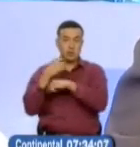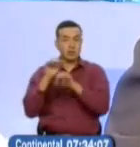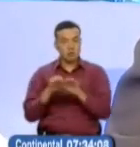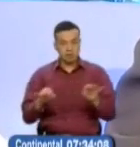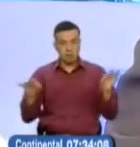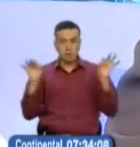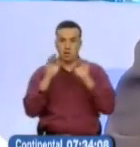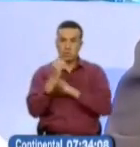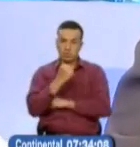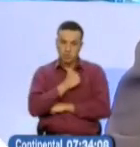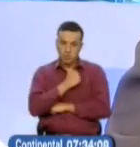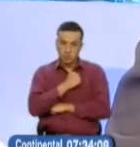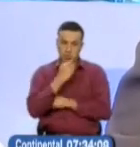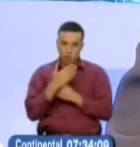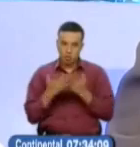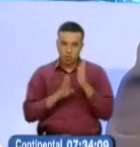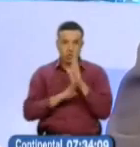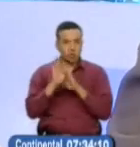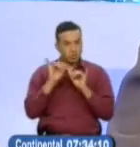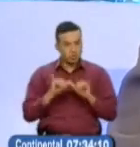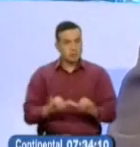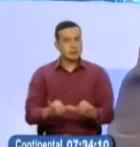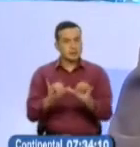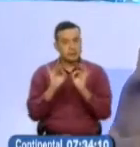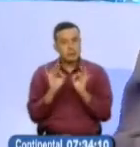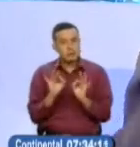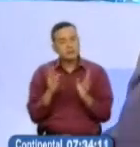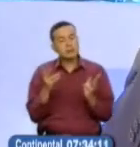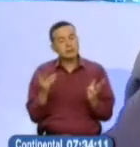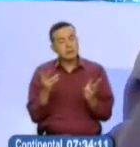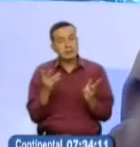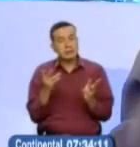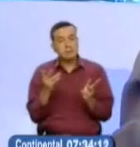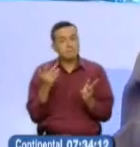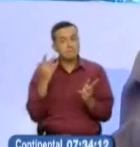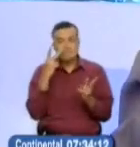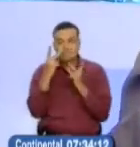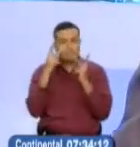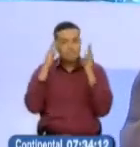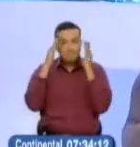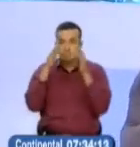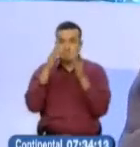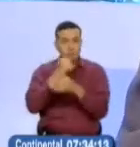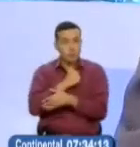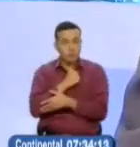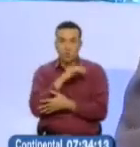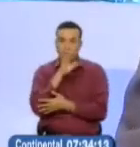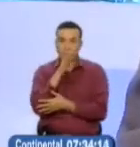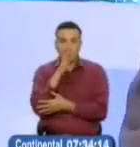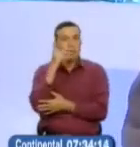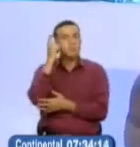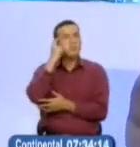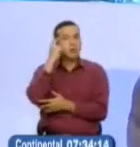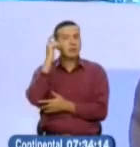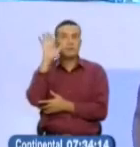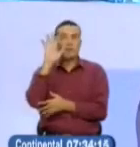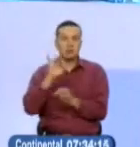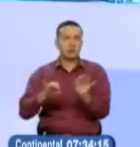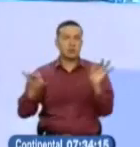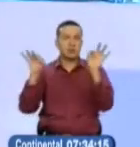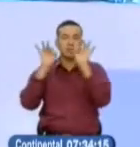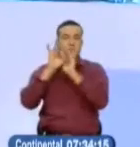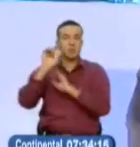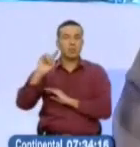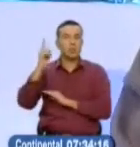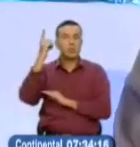tener el pan propio para poder sobrevivir mejor y y no tenemos esta visión sigue pensándose que lo más importante